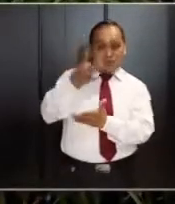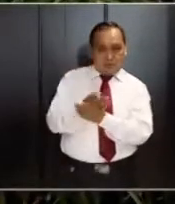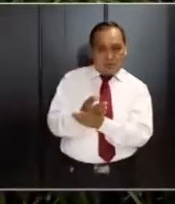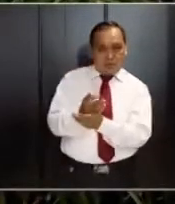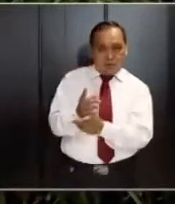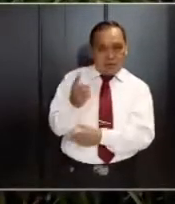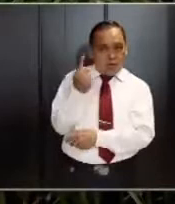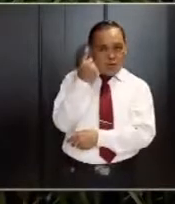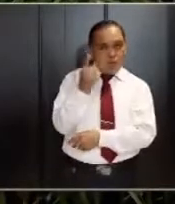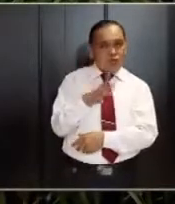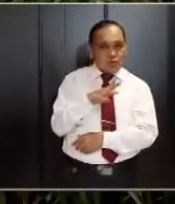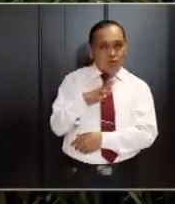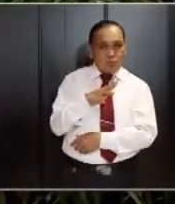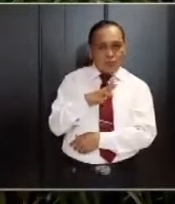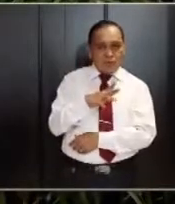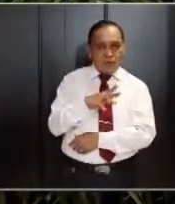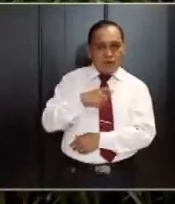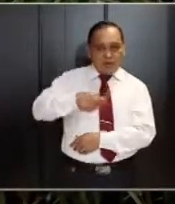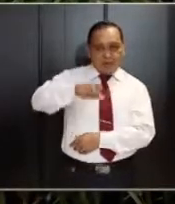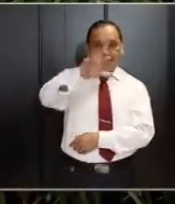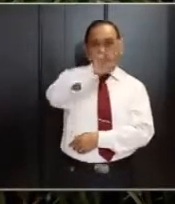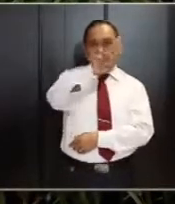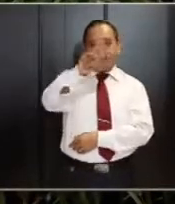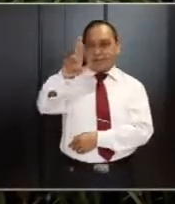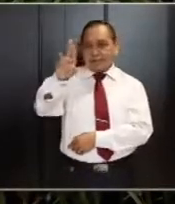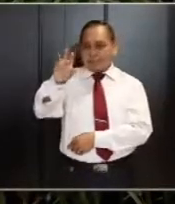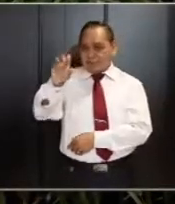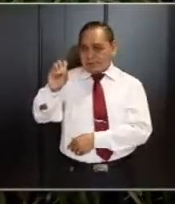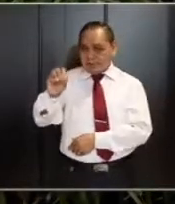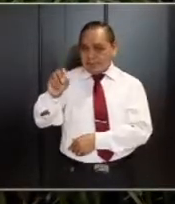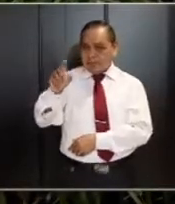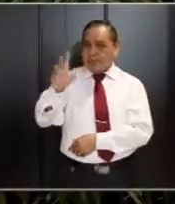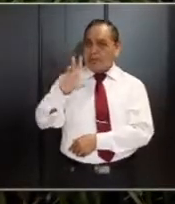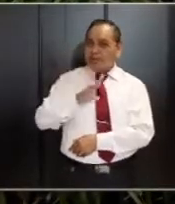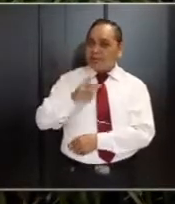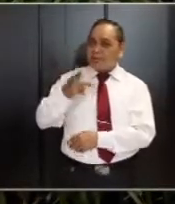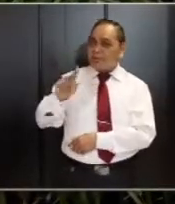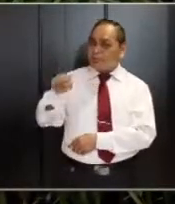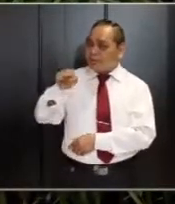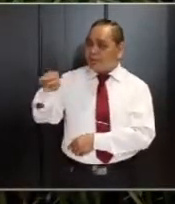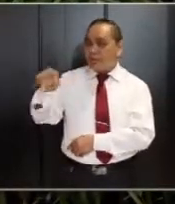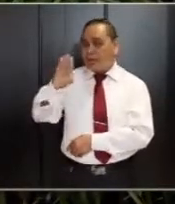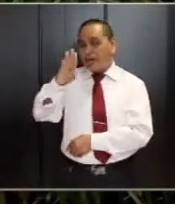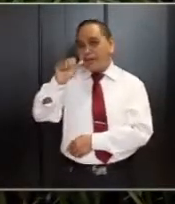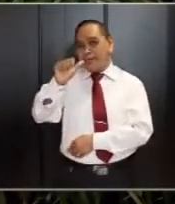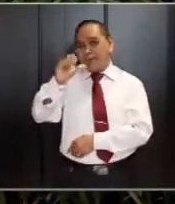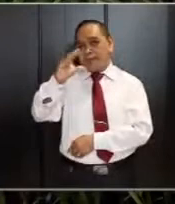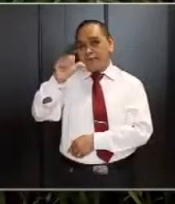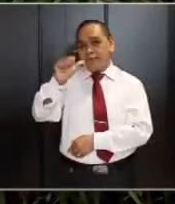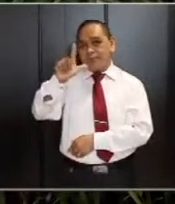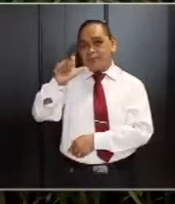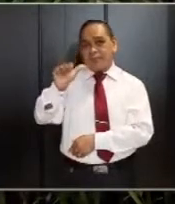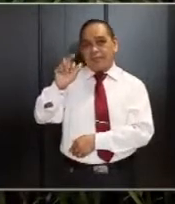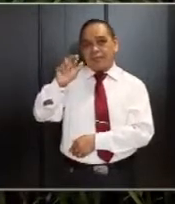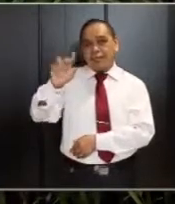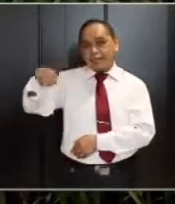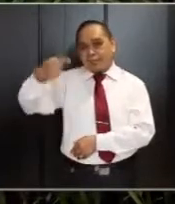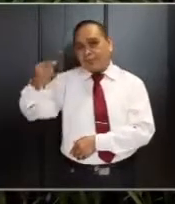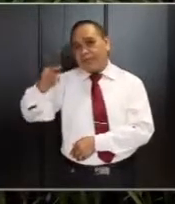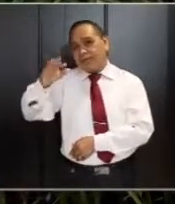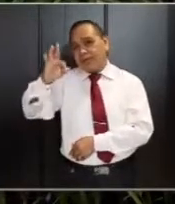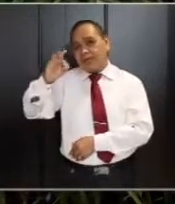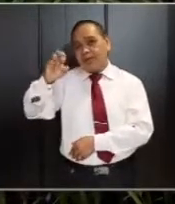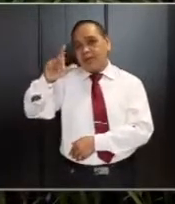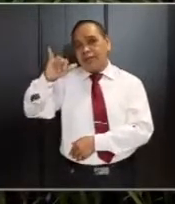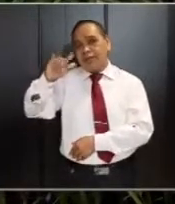dos proyectos adicionales en Quintana Roo, pero no están terminados, el de Bacalar y Felipe Carrillo Puerto. Esto es